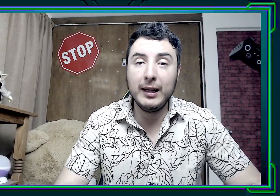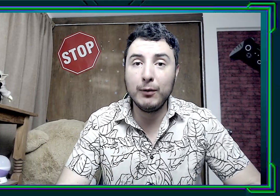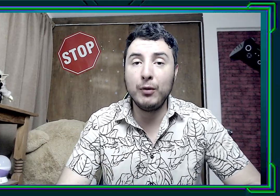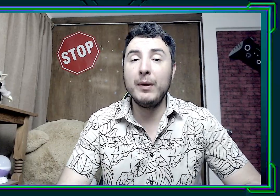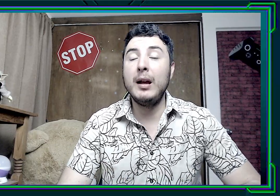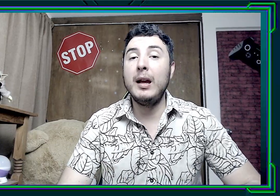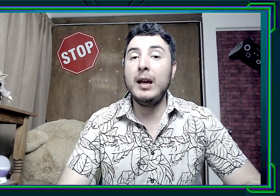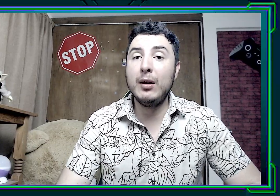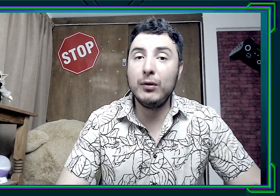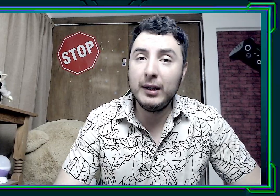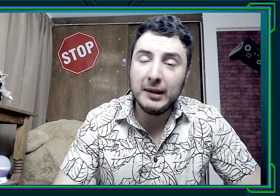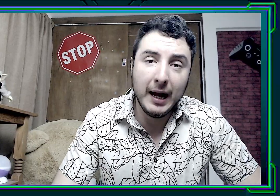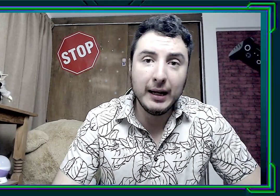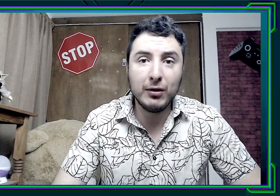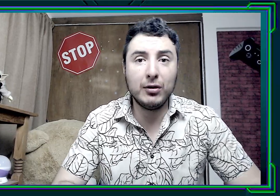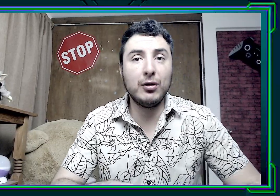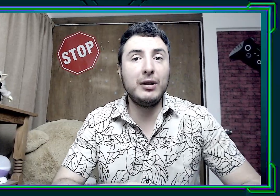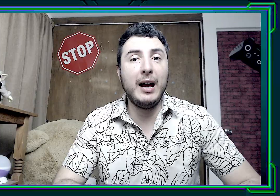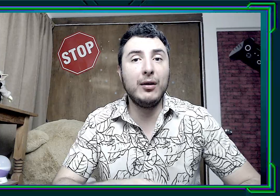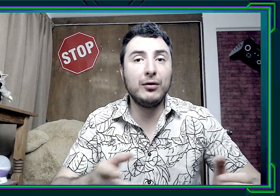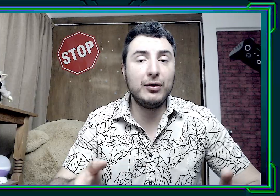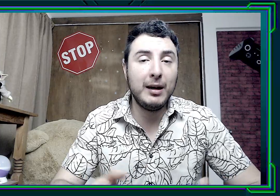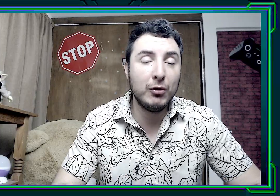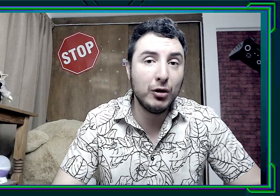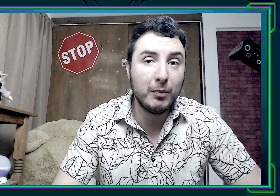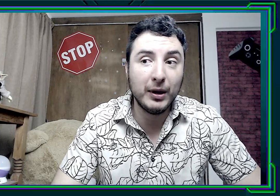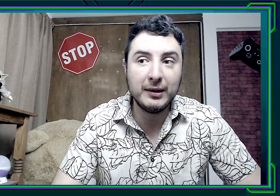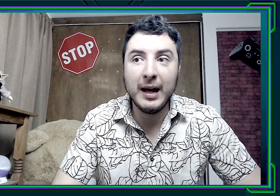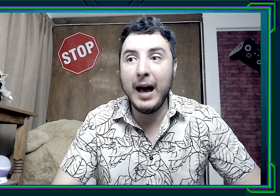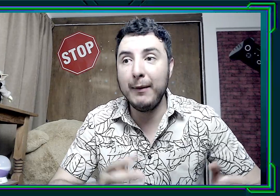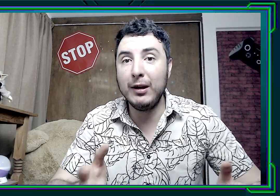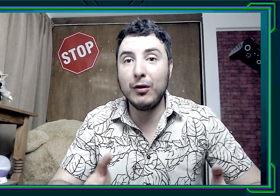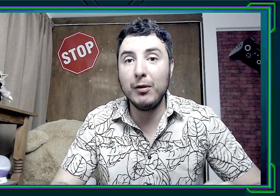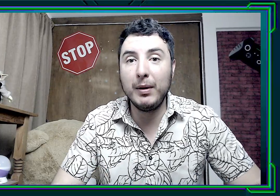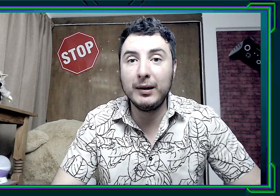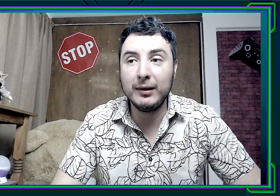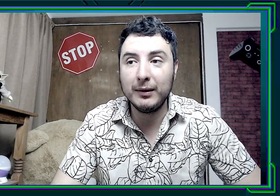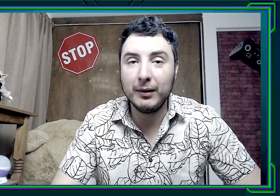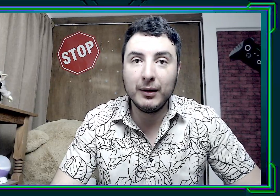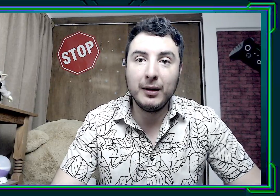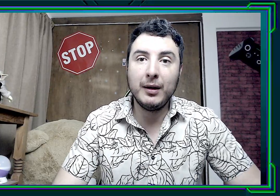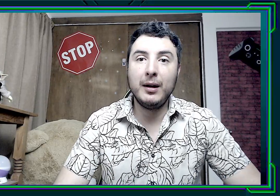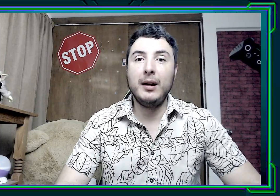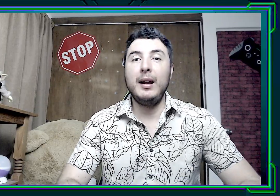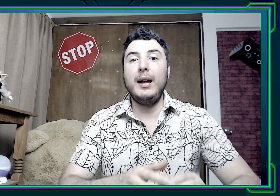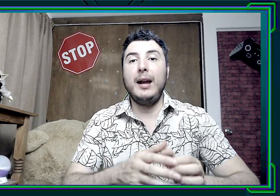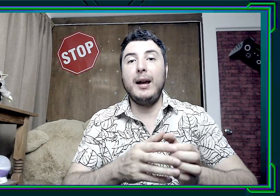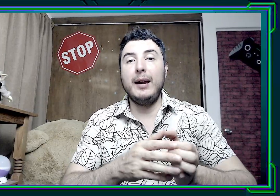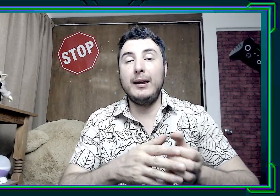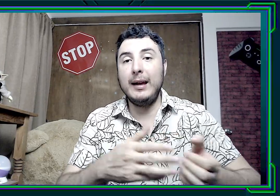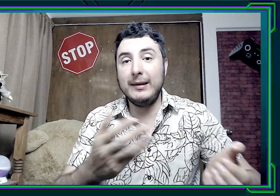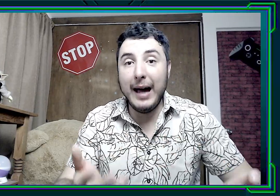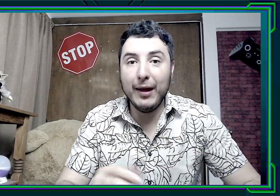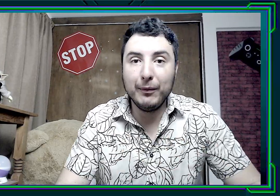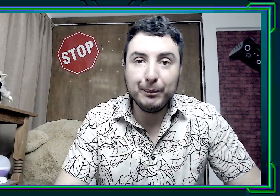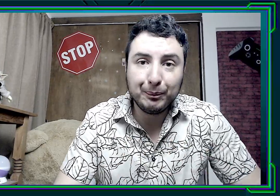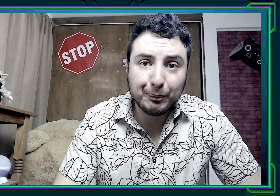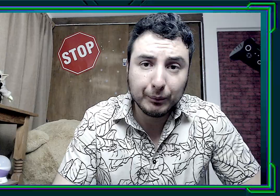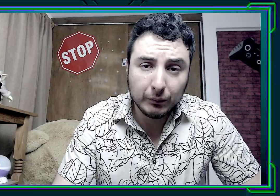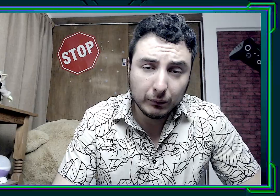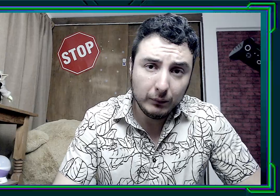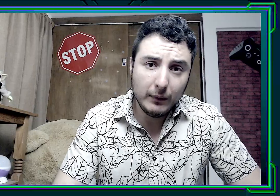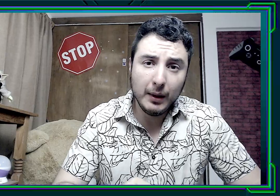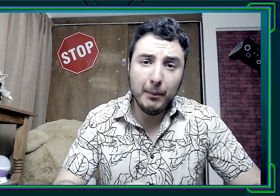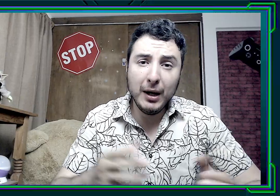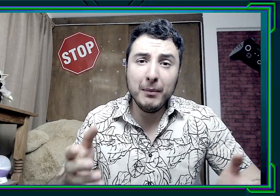legislativo y judicial en otros lados del mundo pues ha habido golpes eh de